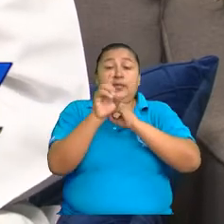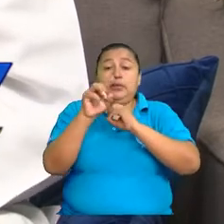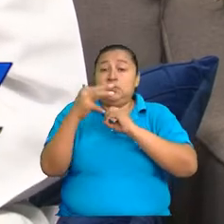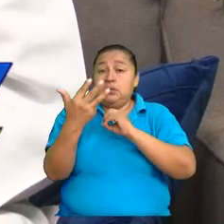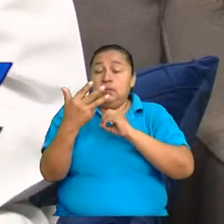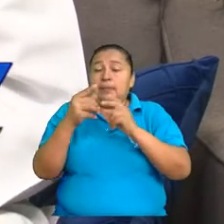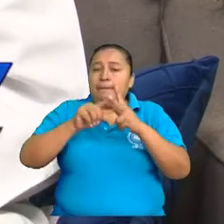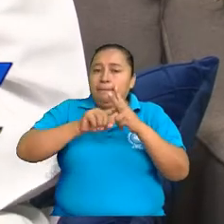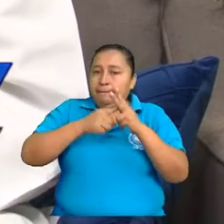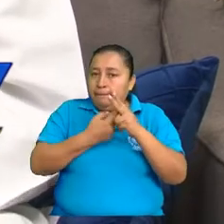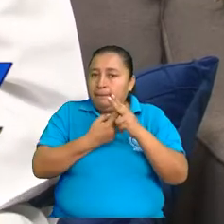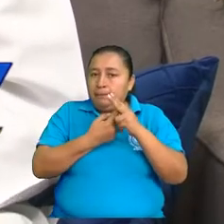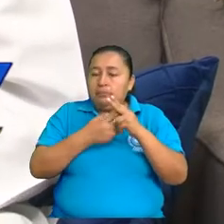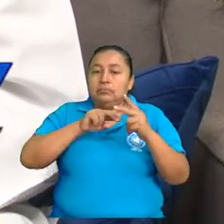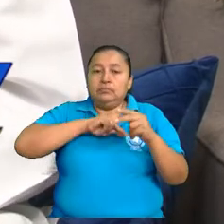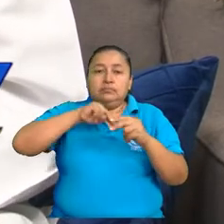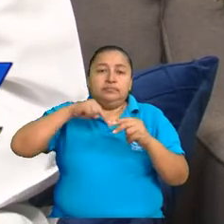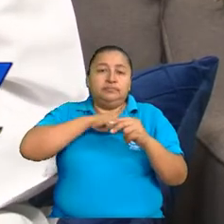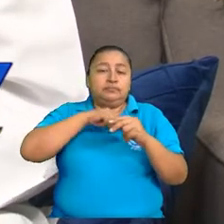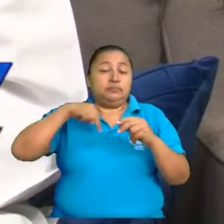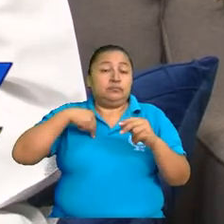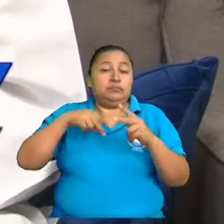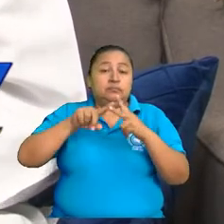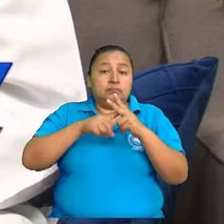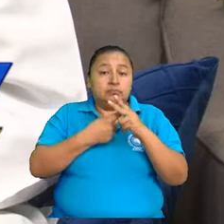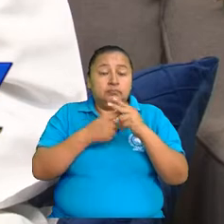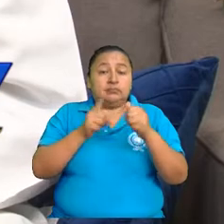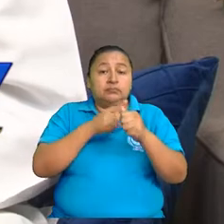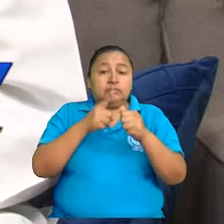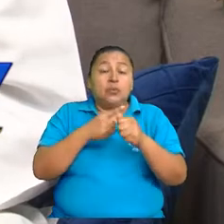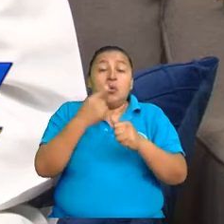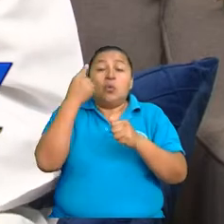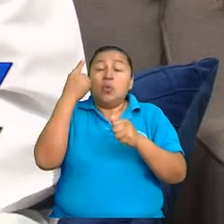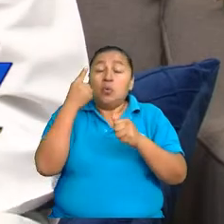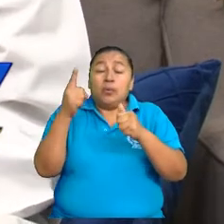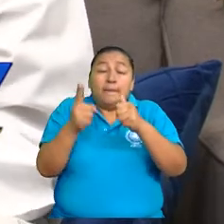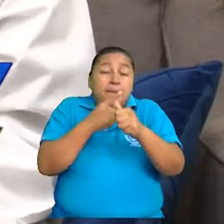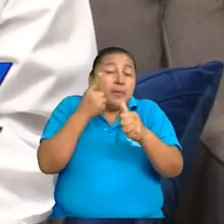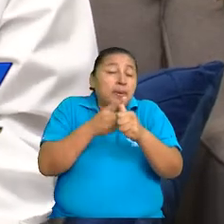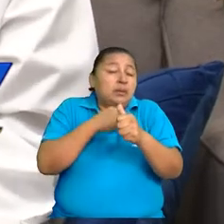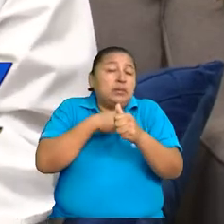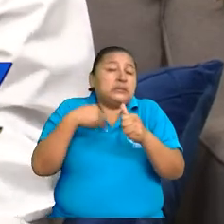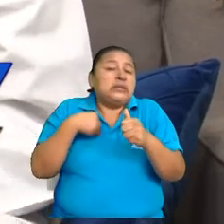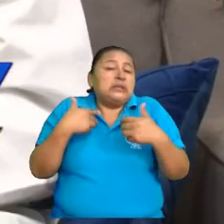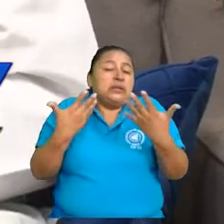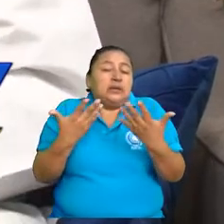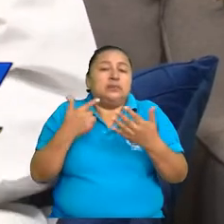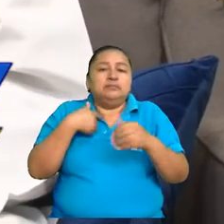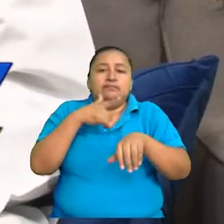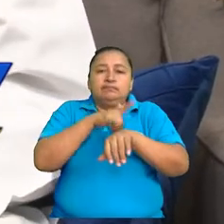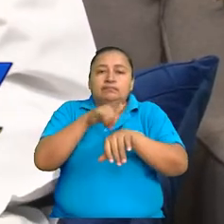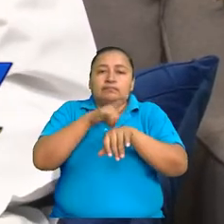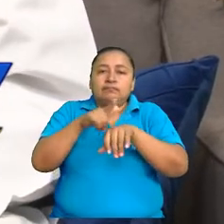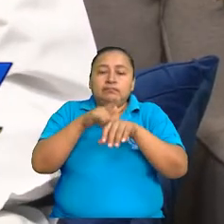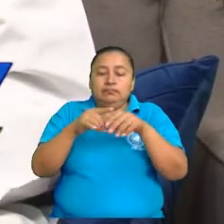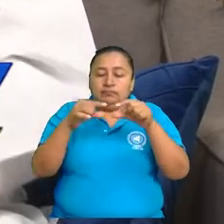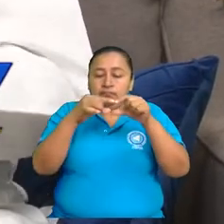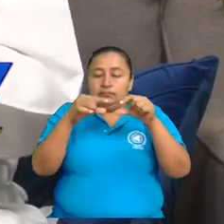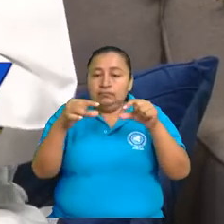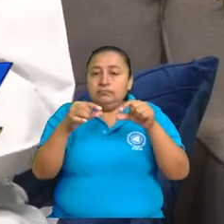desde que nosotros comenzamos a prepararnos, una de las preparaciones nuestras fue la búsqueda de ese reactivo.